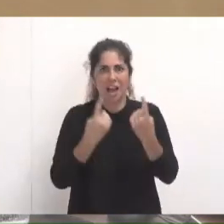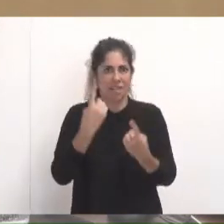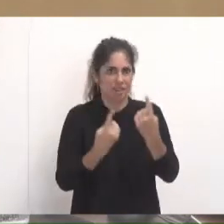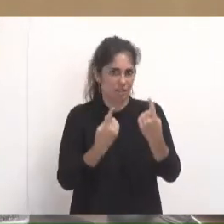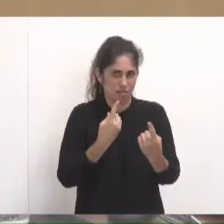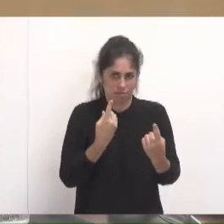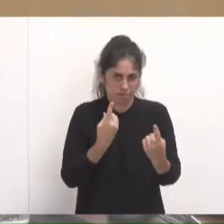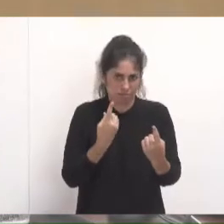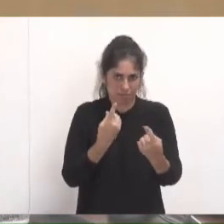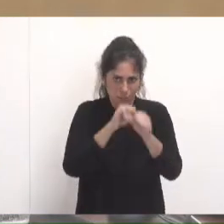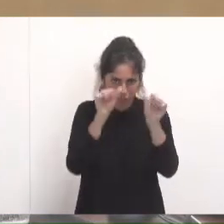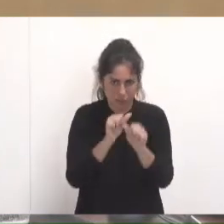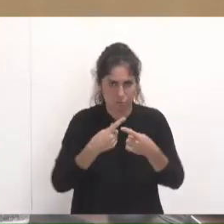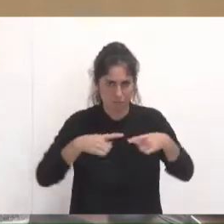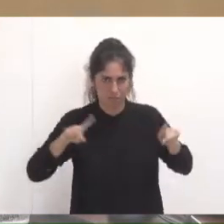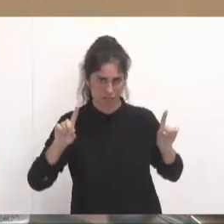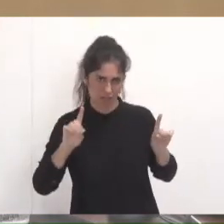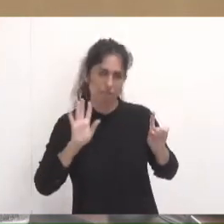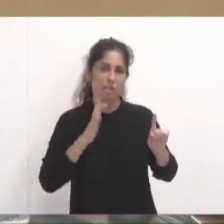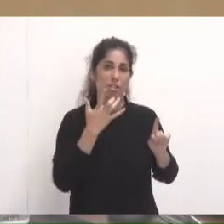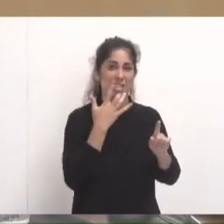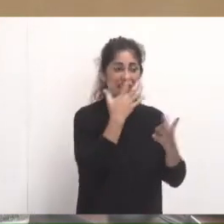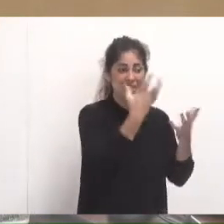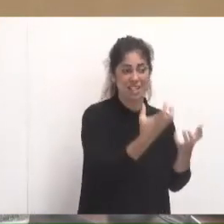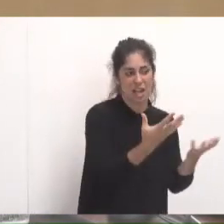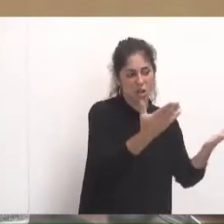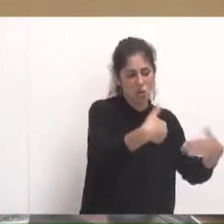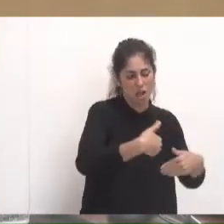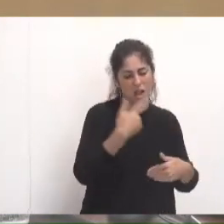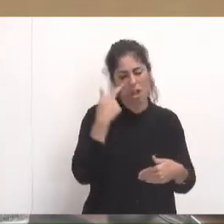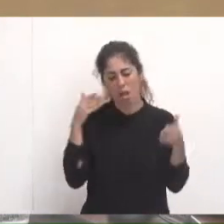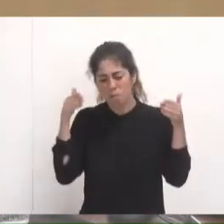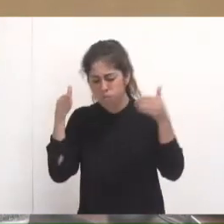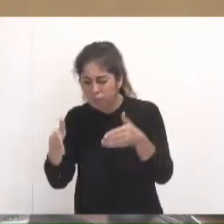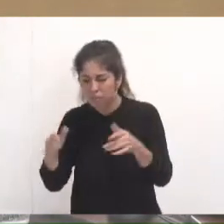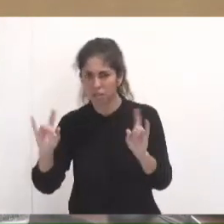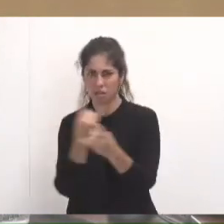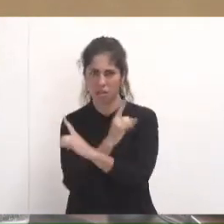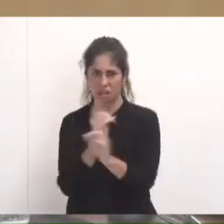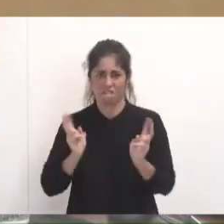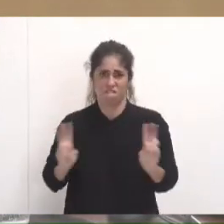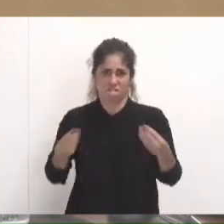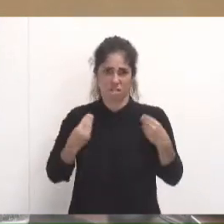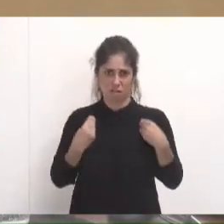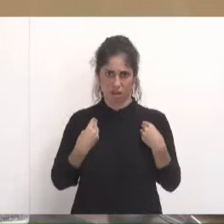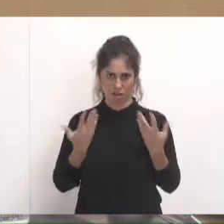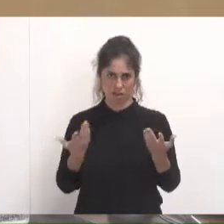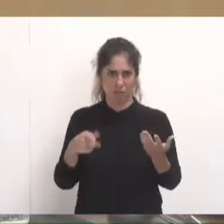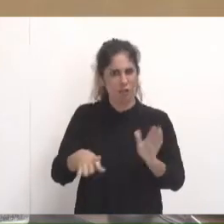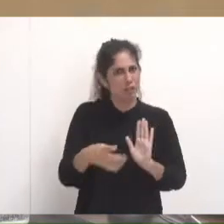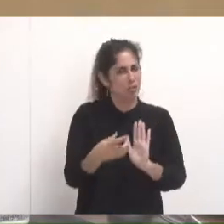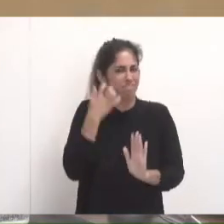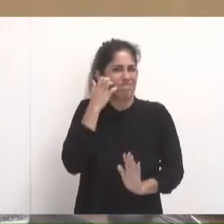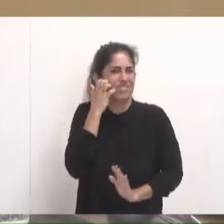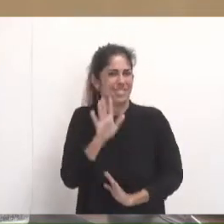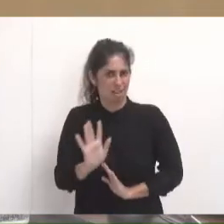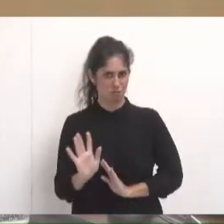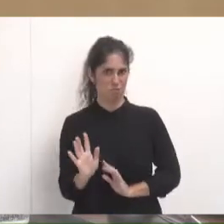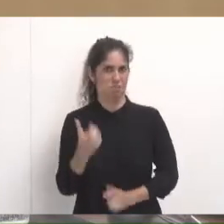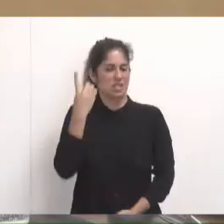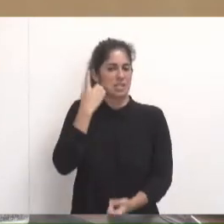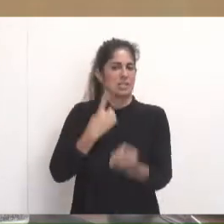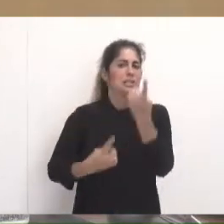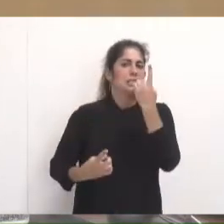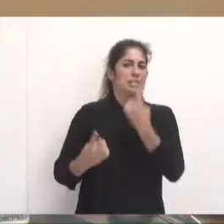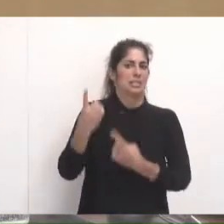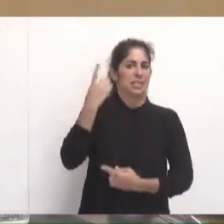podría atacar a vegetación viva. Pero no es lo normal, ni lo frecuente, ni lo usual, y es muy raro que